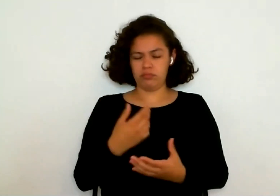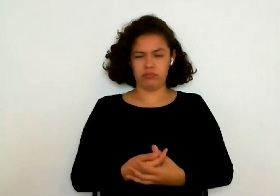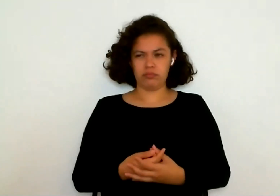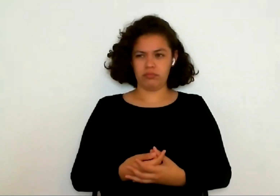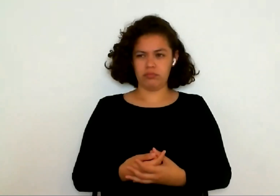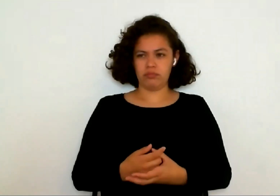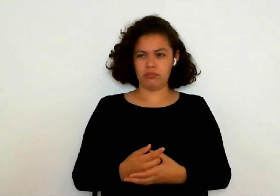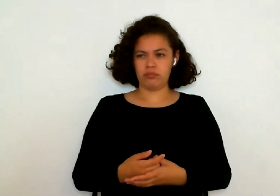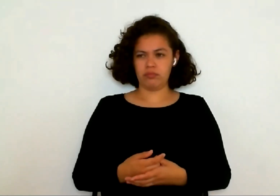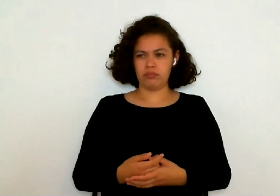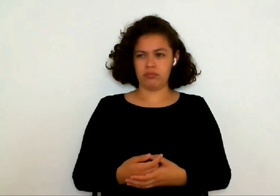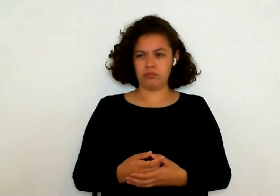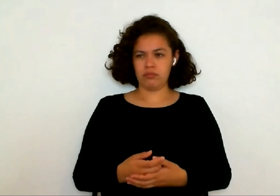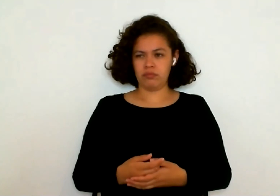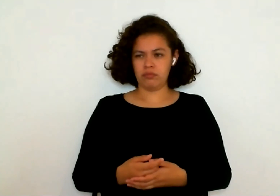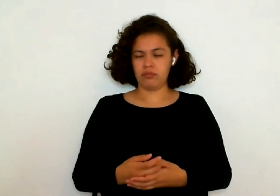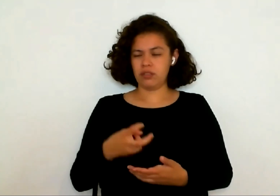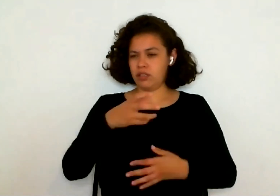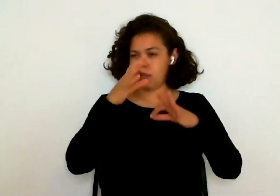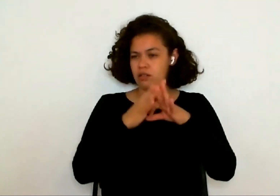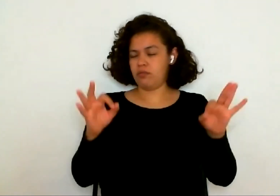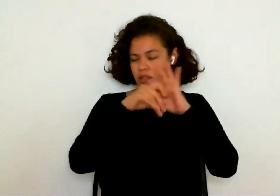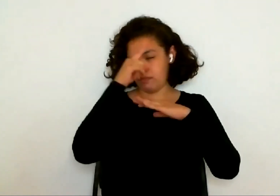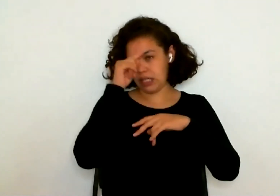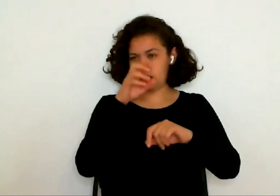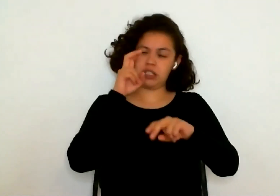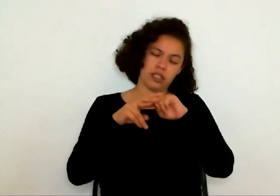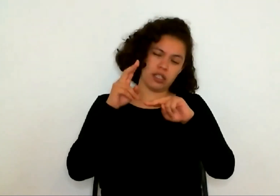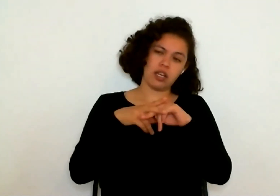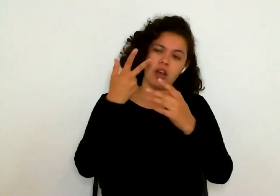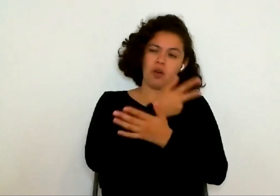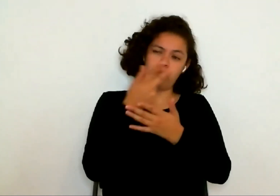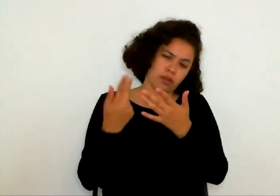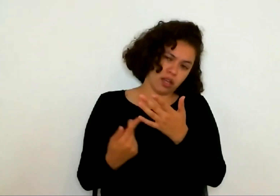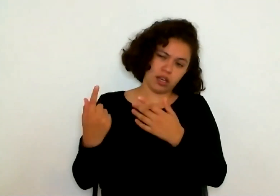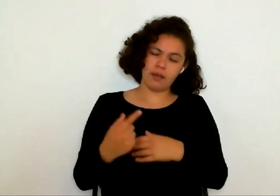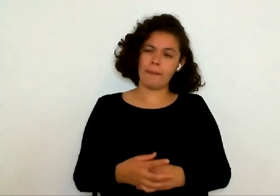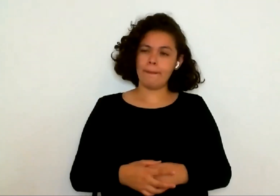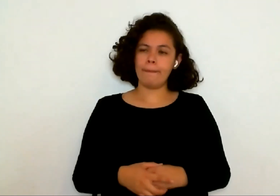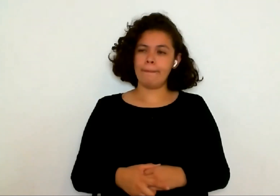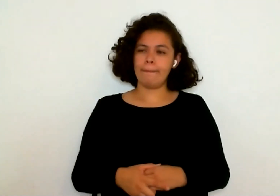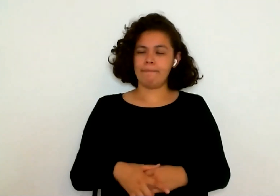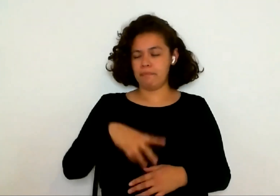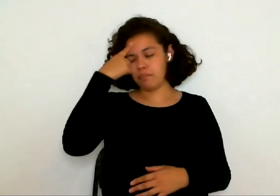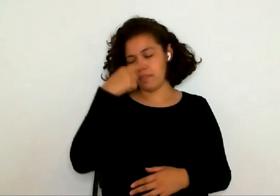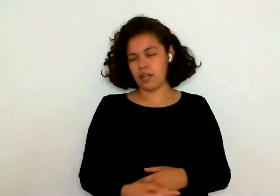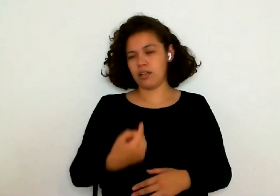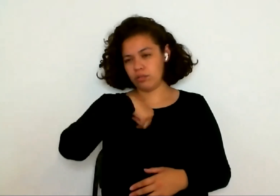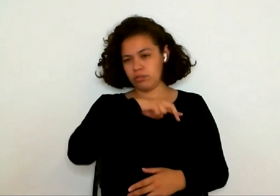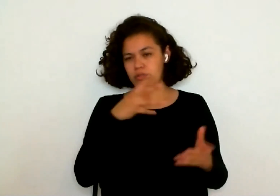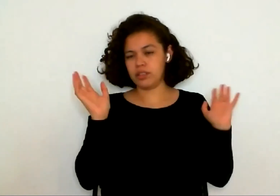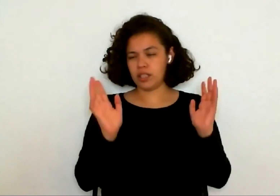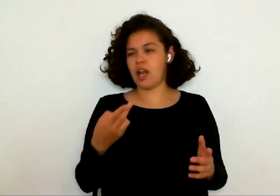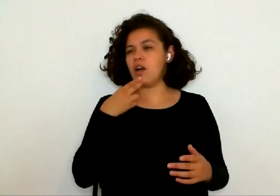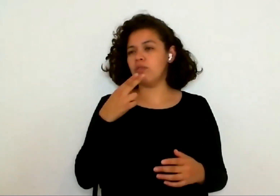ahí la importancia, ¿no? Como tú lo mencionas, de sentarnos, de planificar para que cuando lleguemos a la implementación